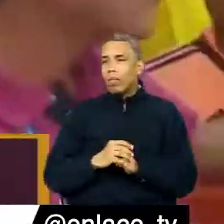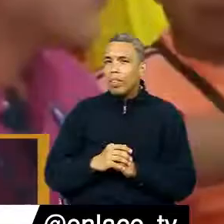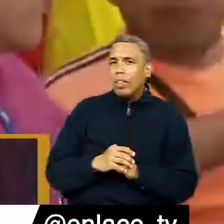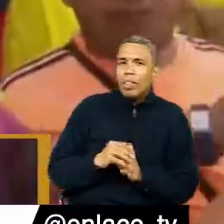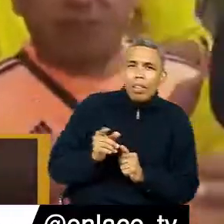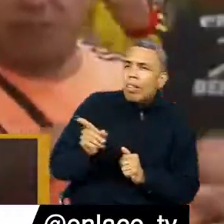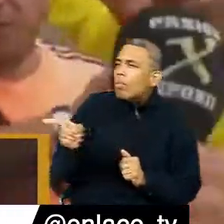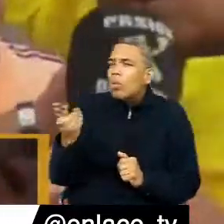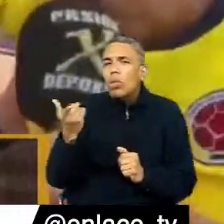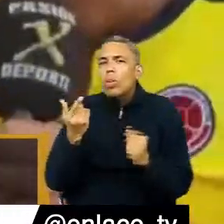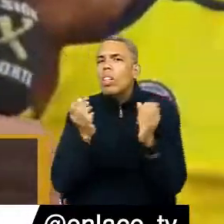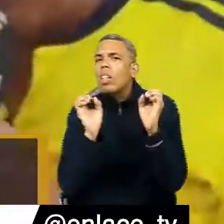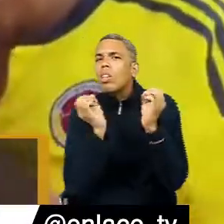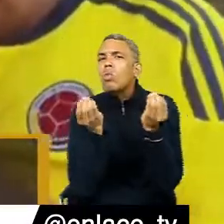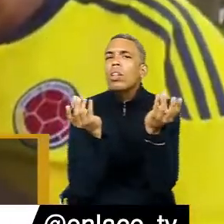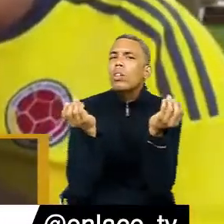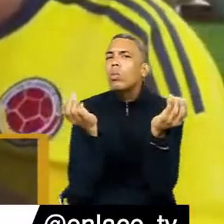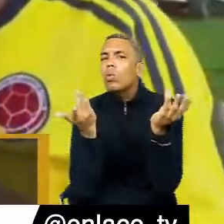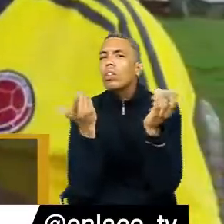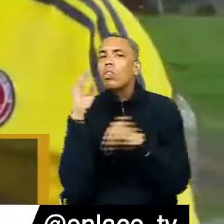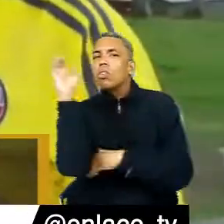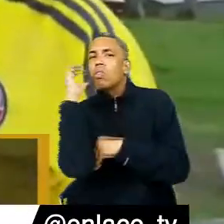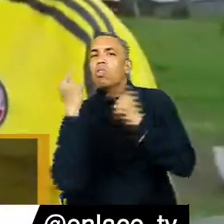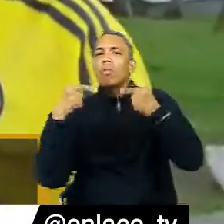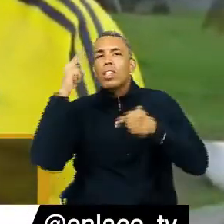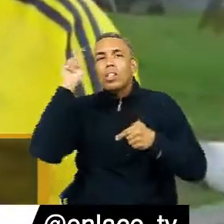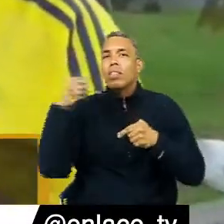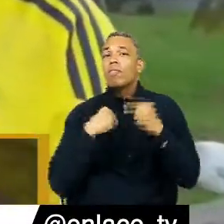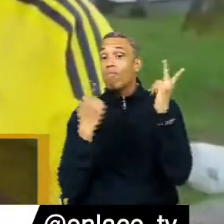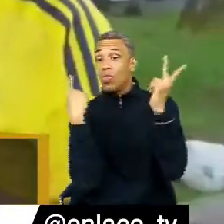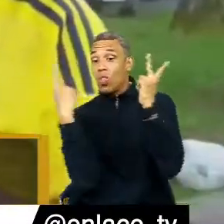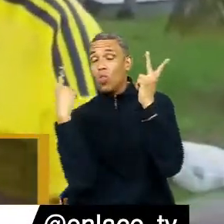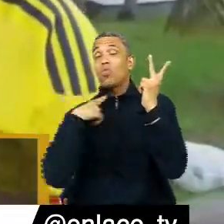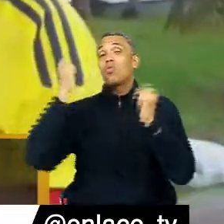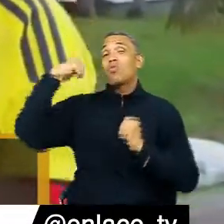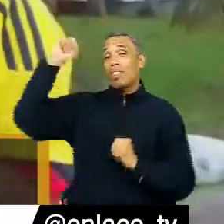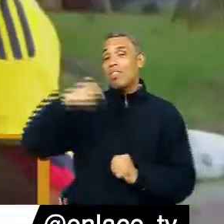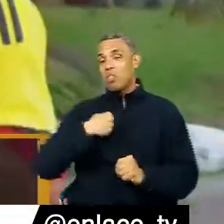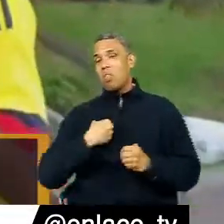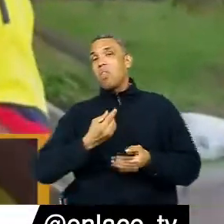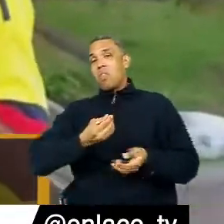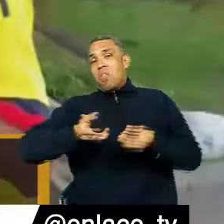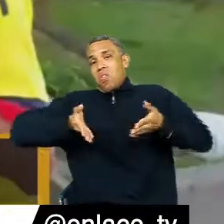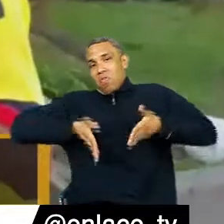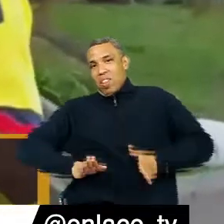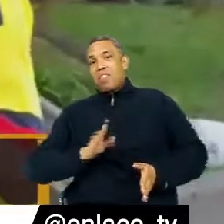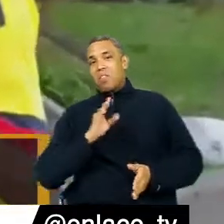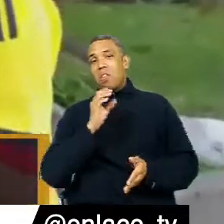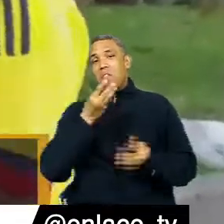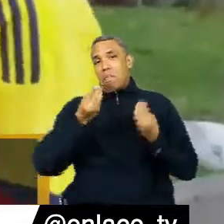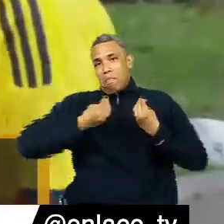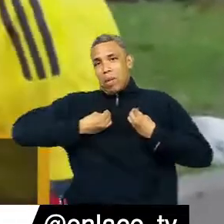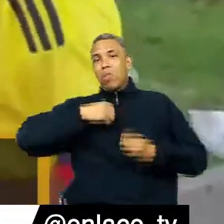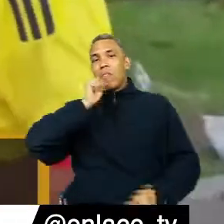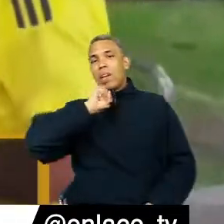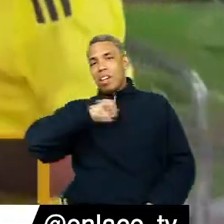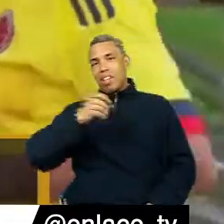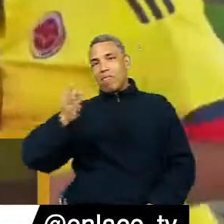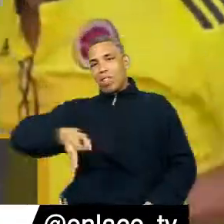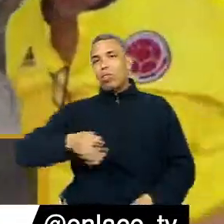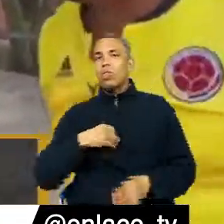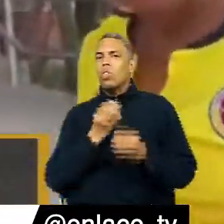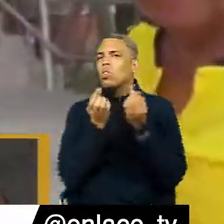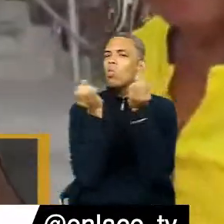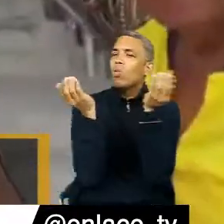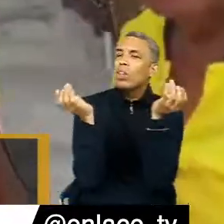hoy? Hoy gana Colombia, venimos 2-1, venimos de Barranca Bermeja, la ciudad del sol, con Proyecto Tour. ¿Cómo es el partido hoy?